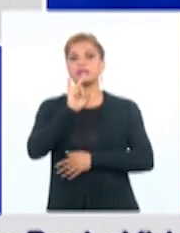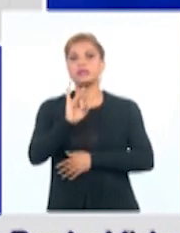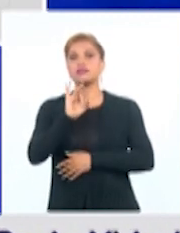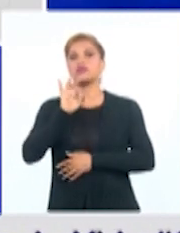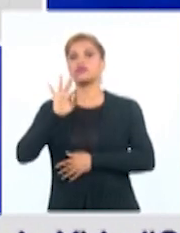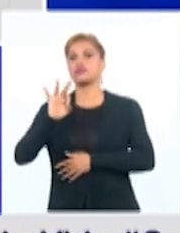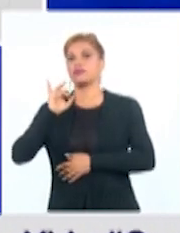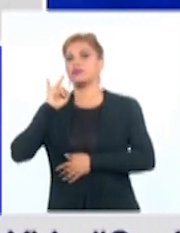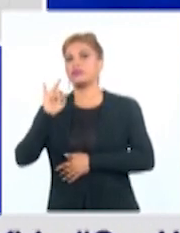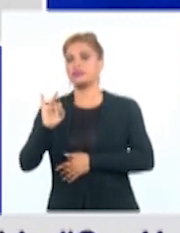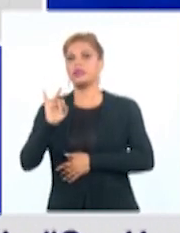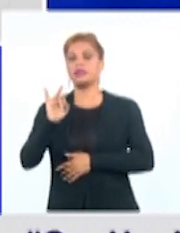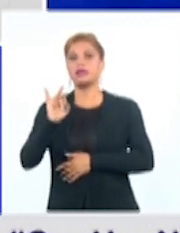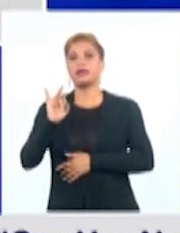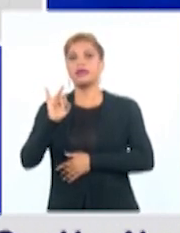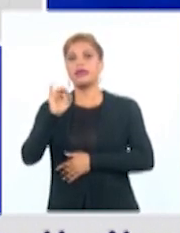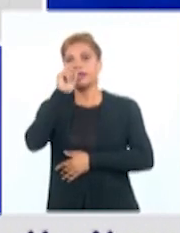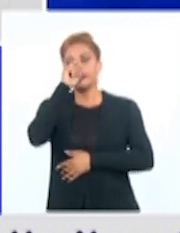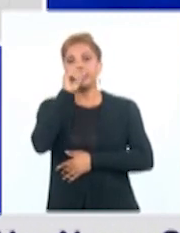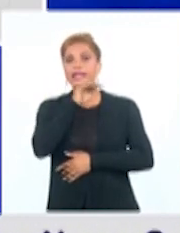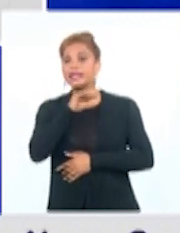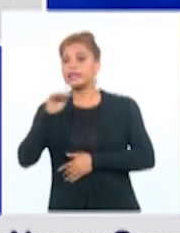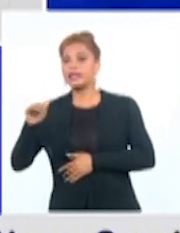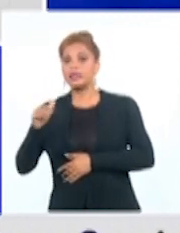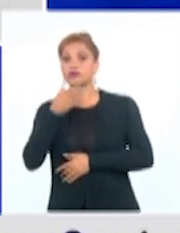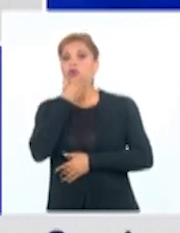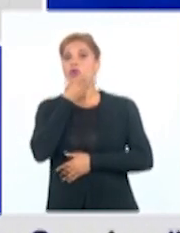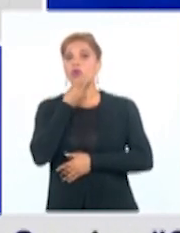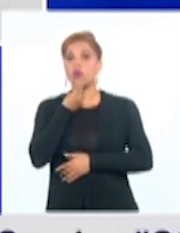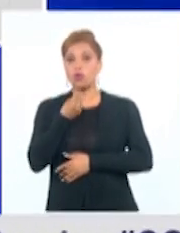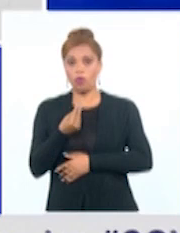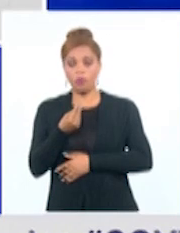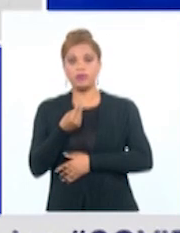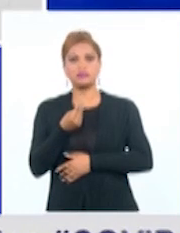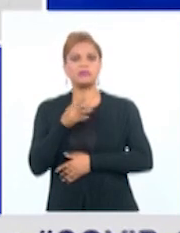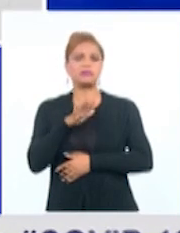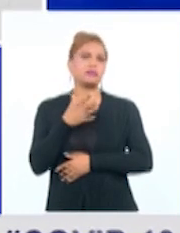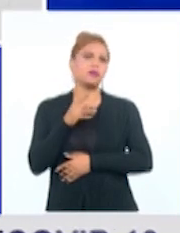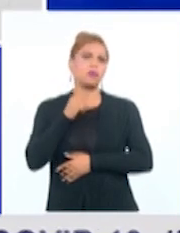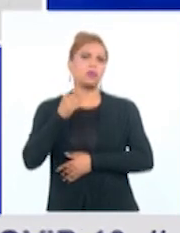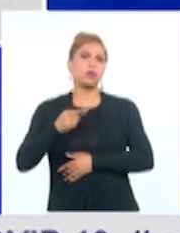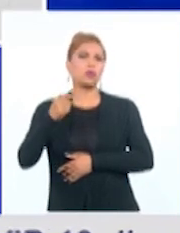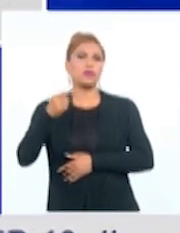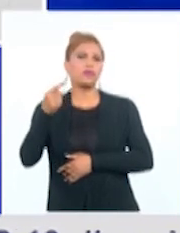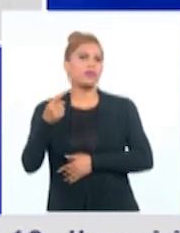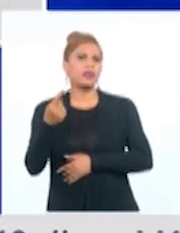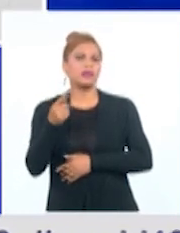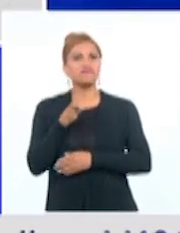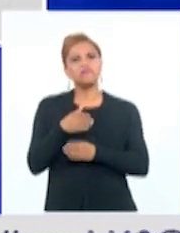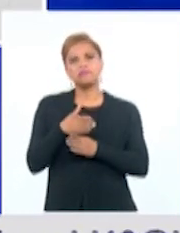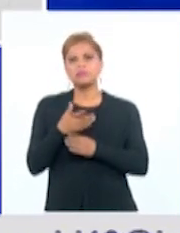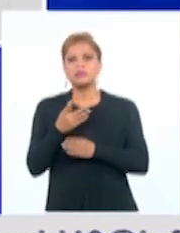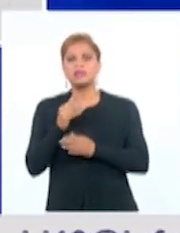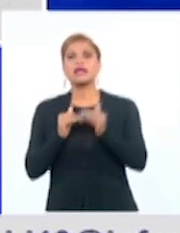8.787 pacientes pediátricos. Estamos hablando de un promedio diario todavía